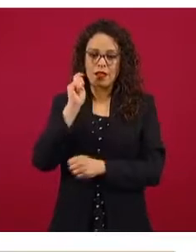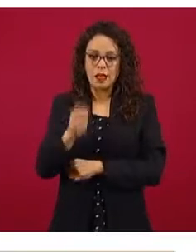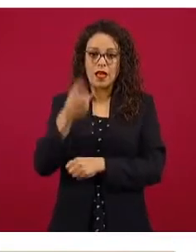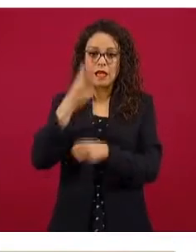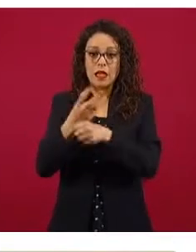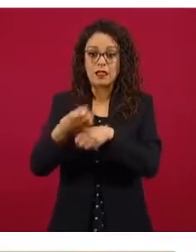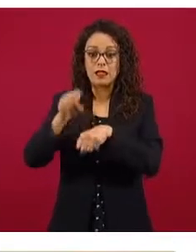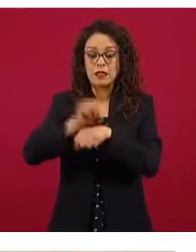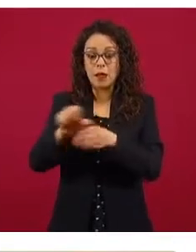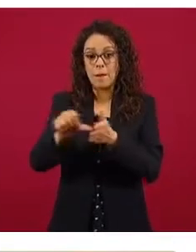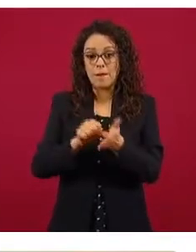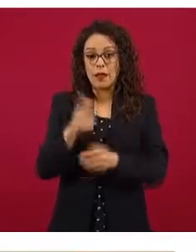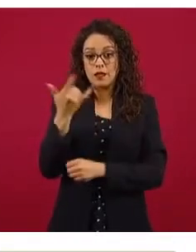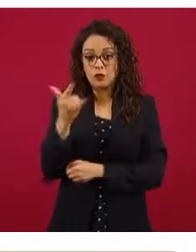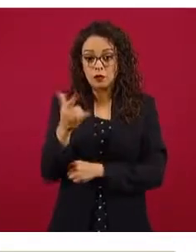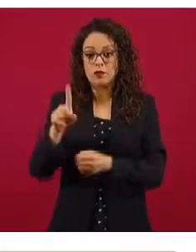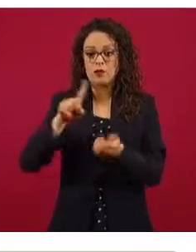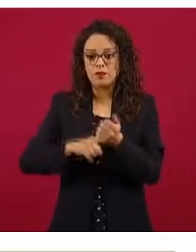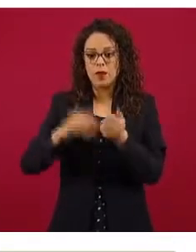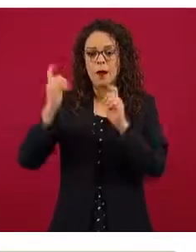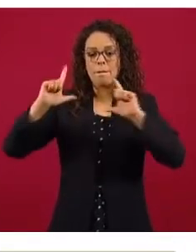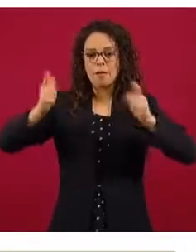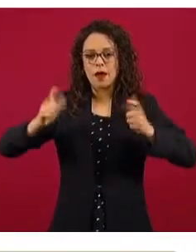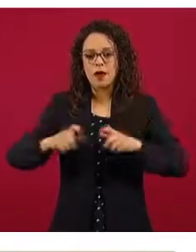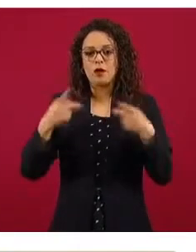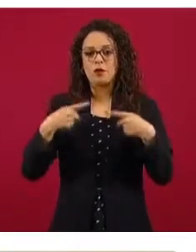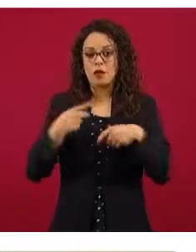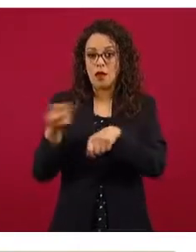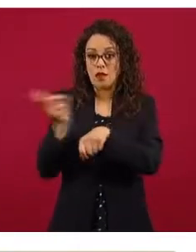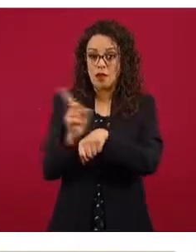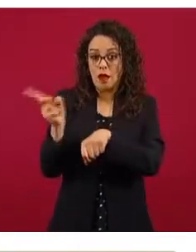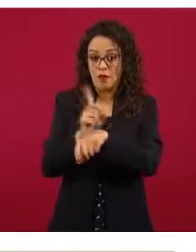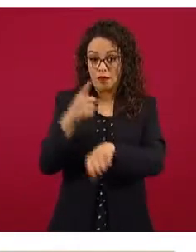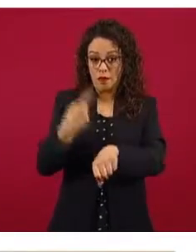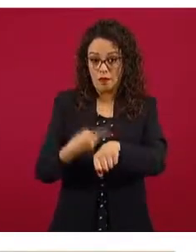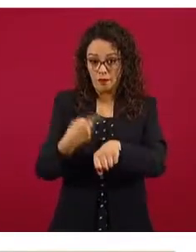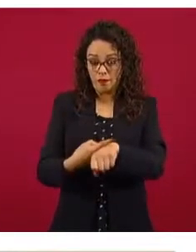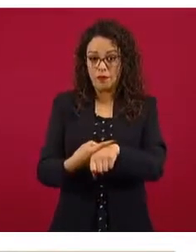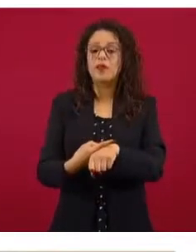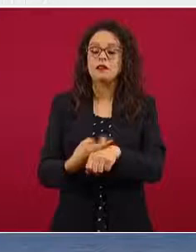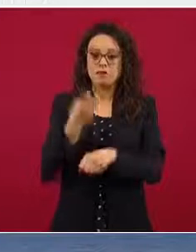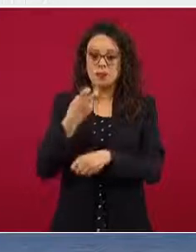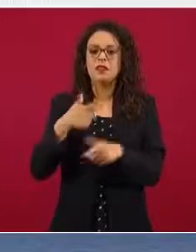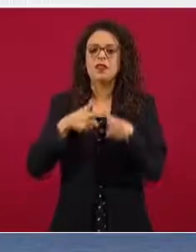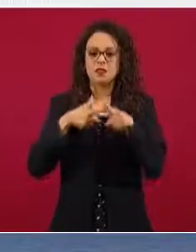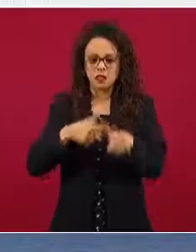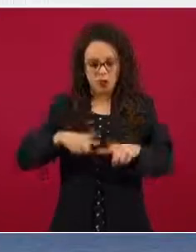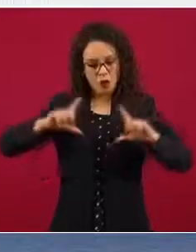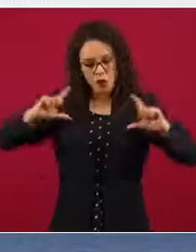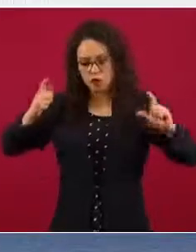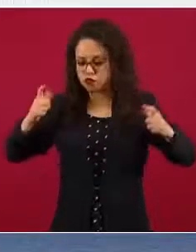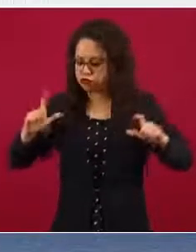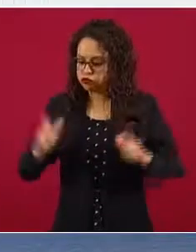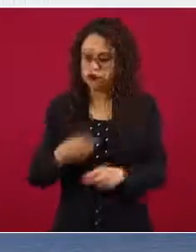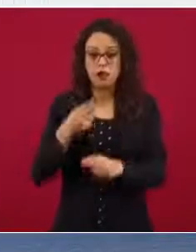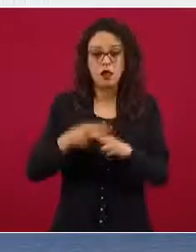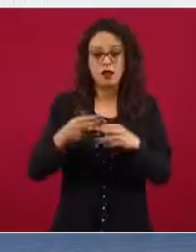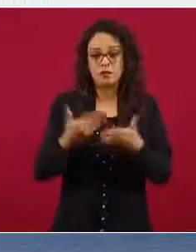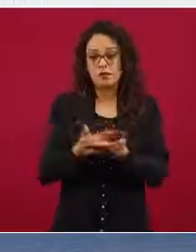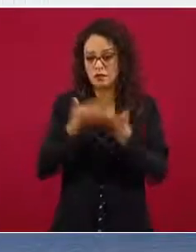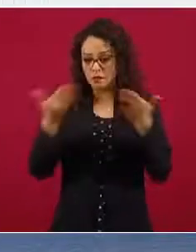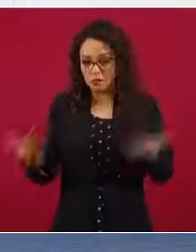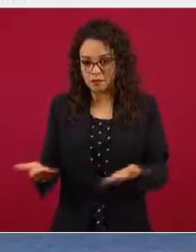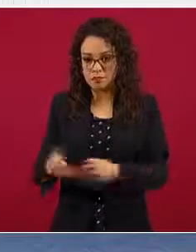sostenida en la cantidad de casos diarios, reducción que se ha mantenido hasta ahora con una cantidad muy